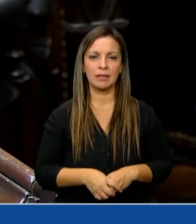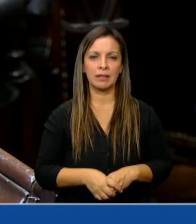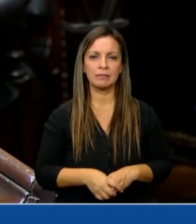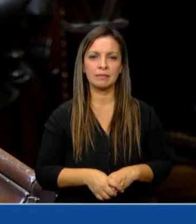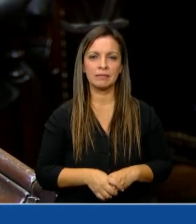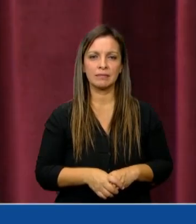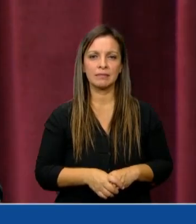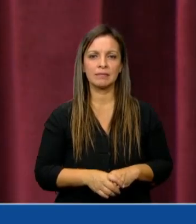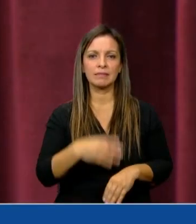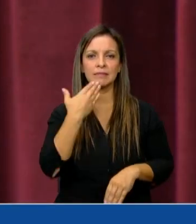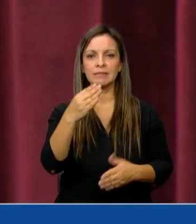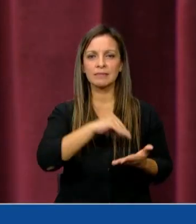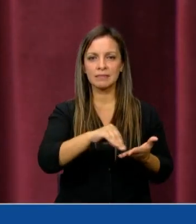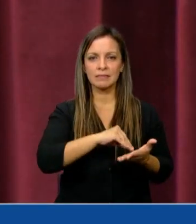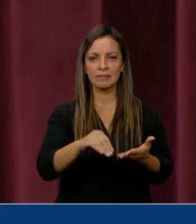Gracias, diputada.